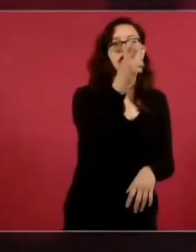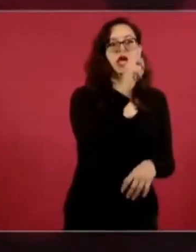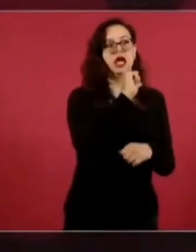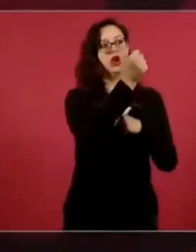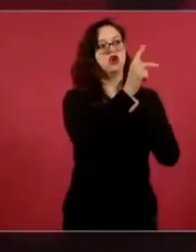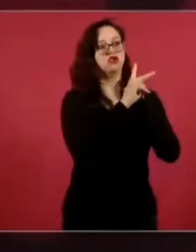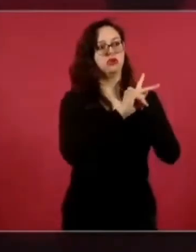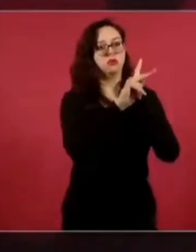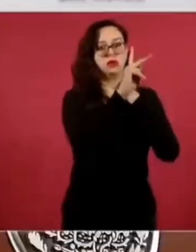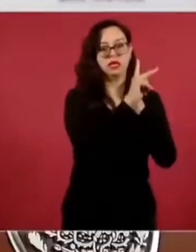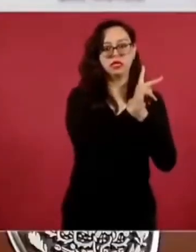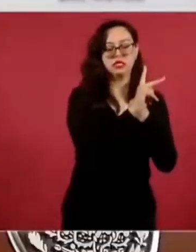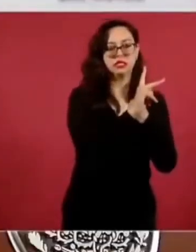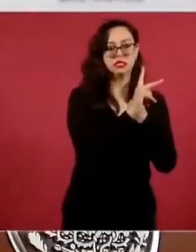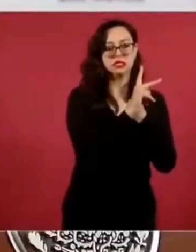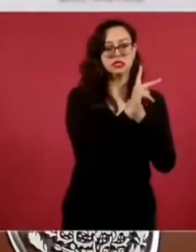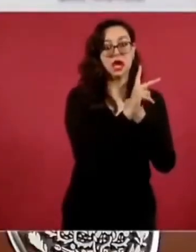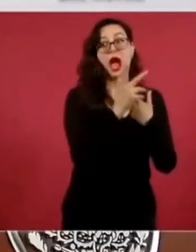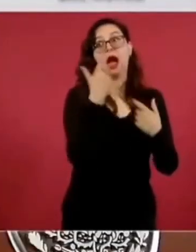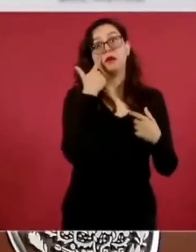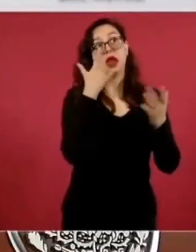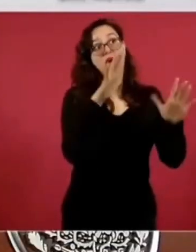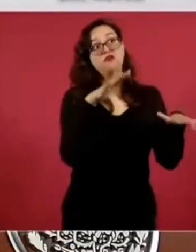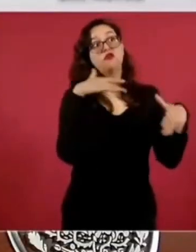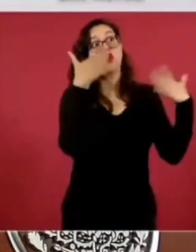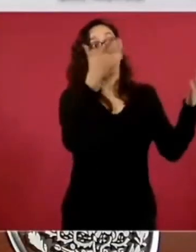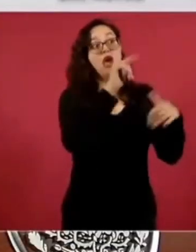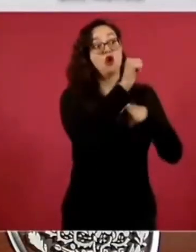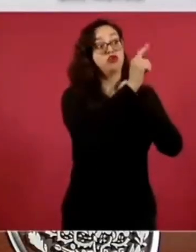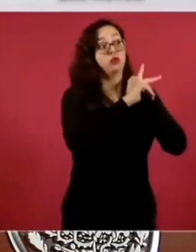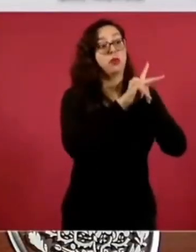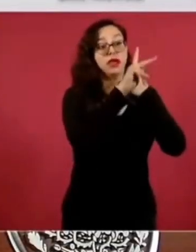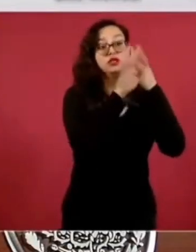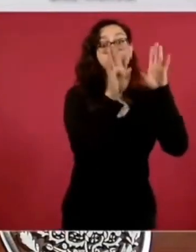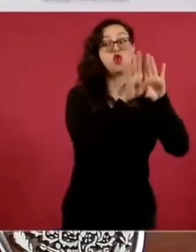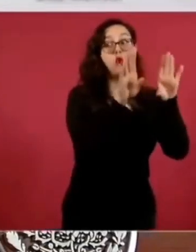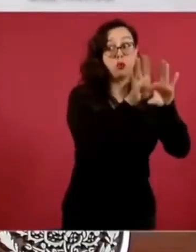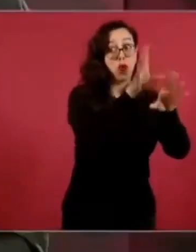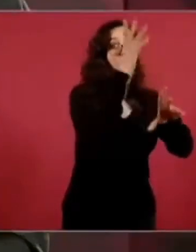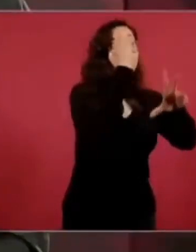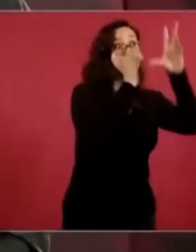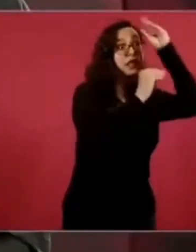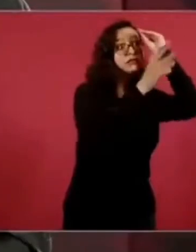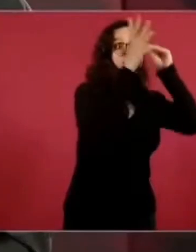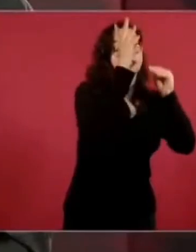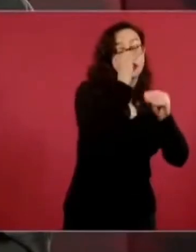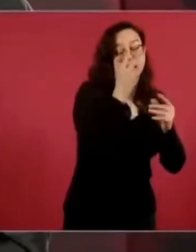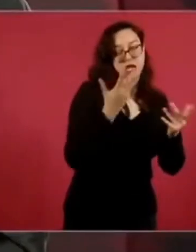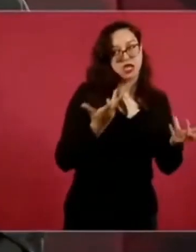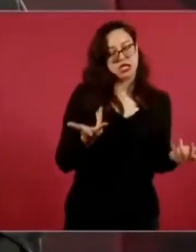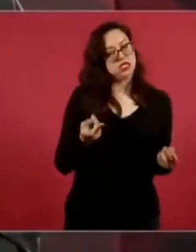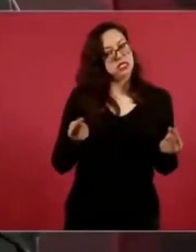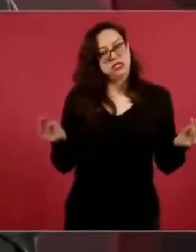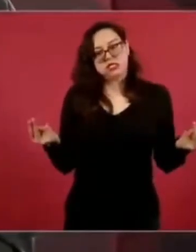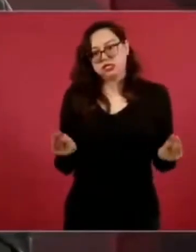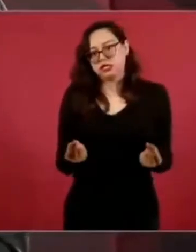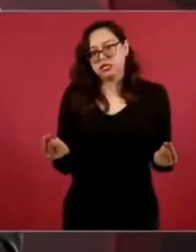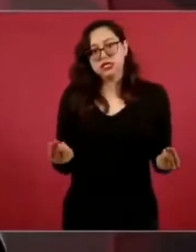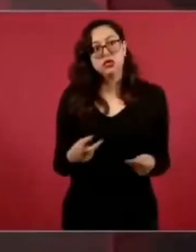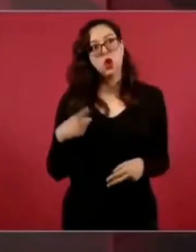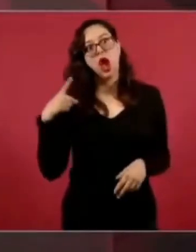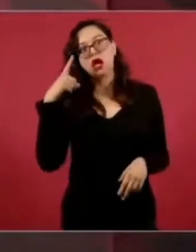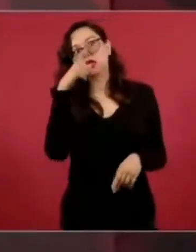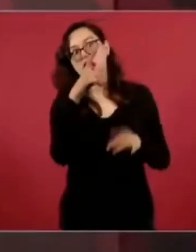ver qué estaban haciendo en beneficio de los adultos mayores en París,